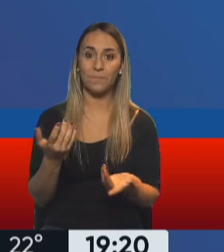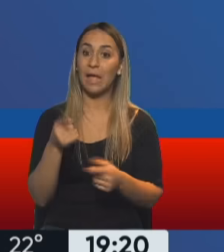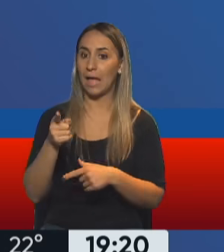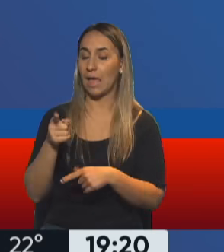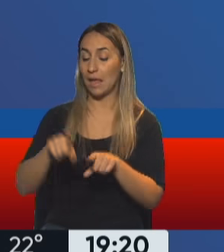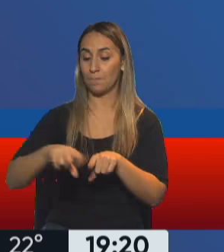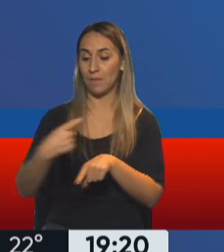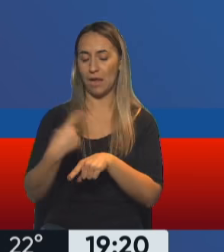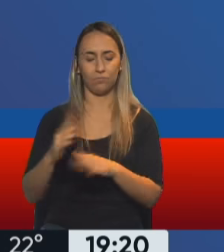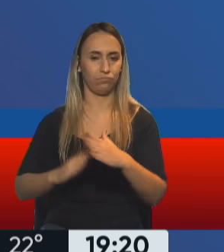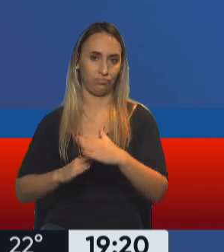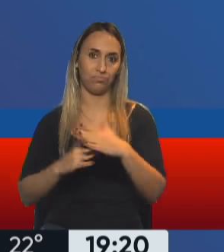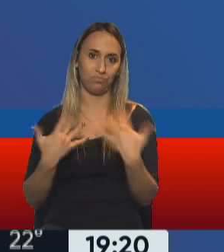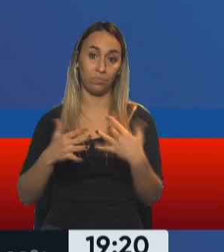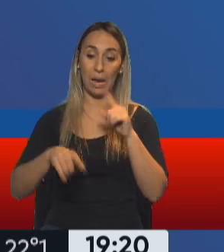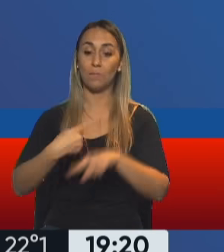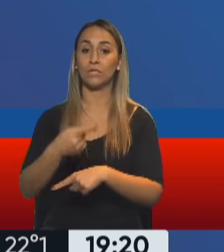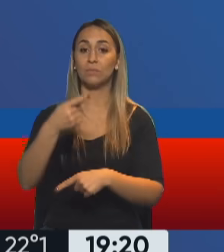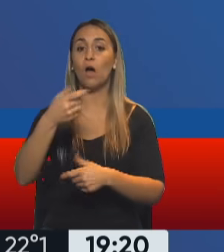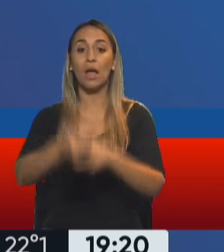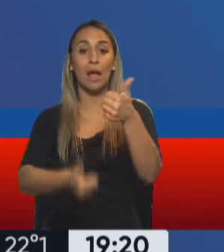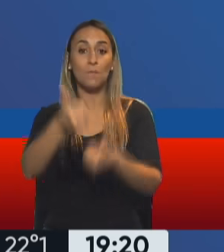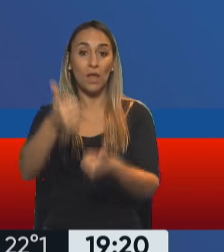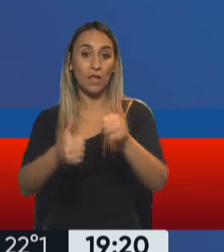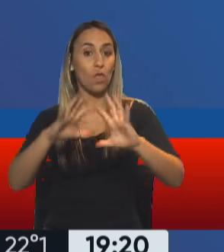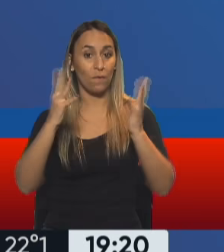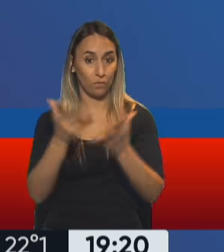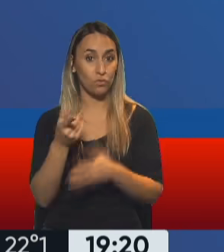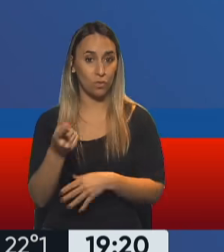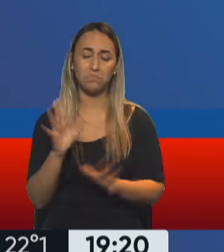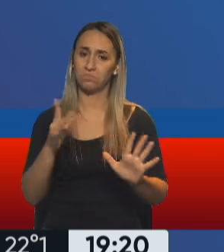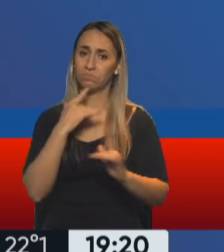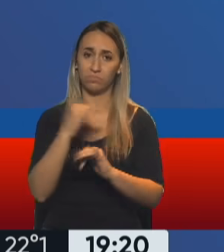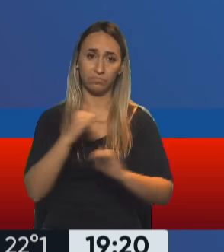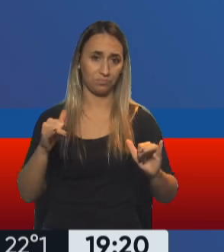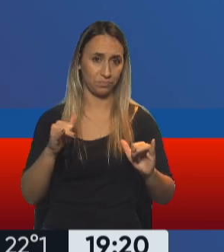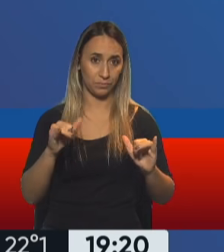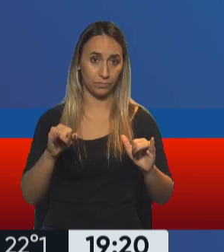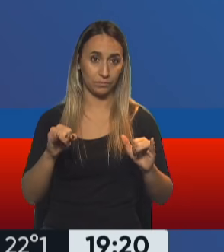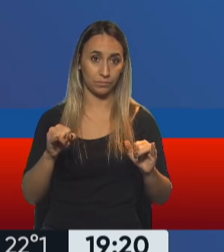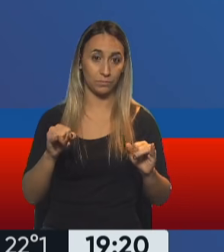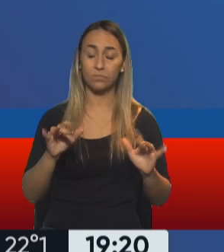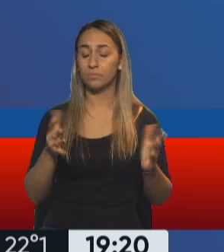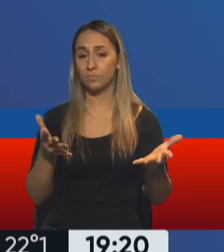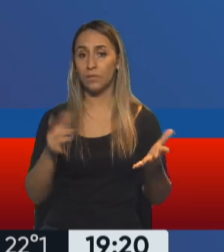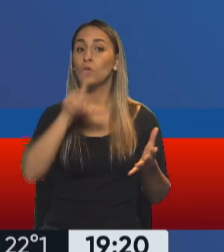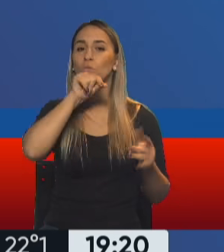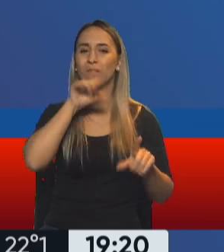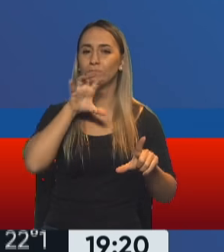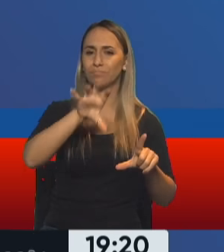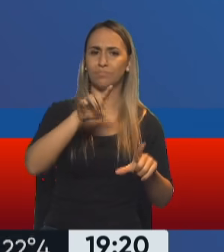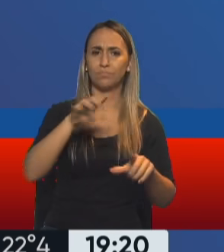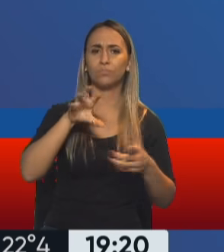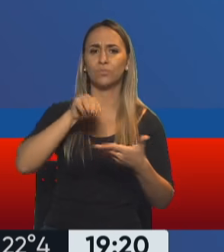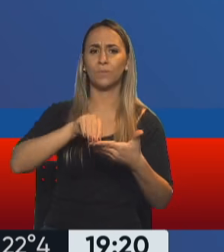también en el próximo campeonato mundial de fútbol bueno dijo señores en un tuit londres